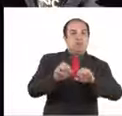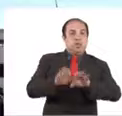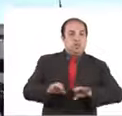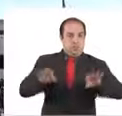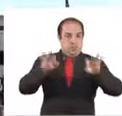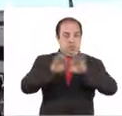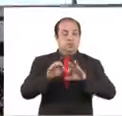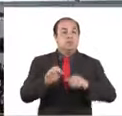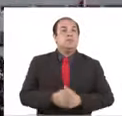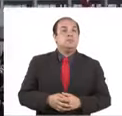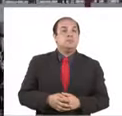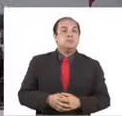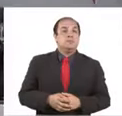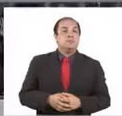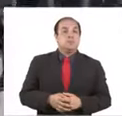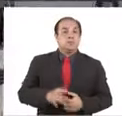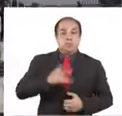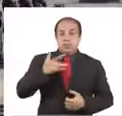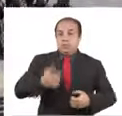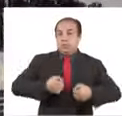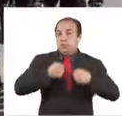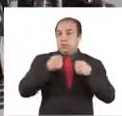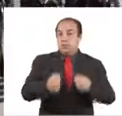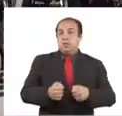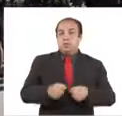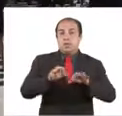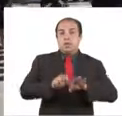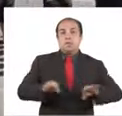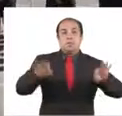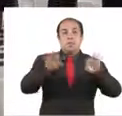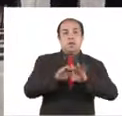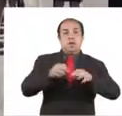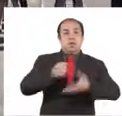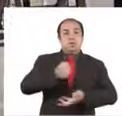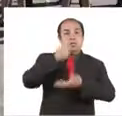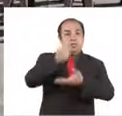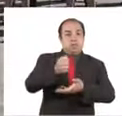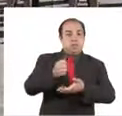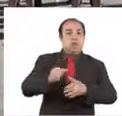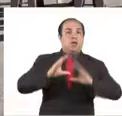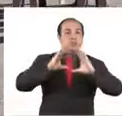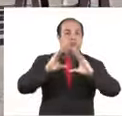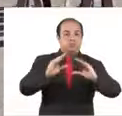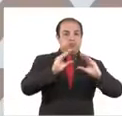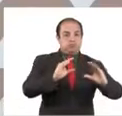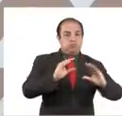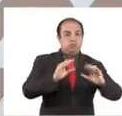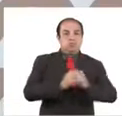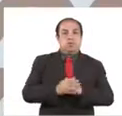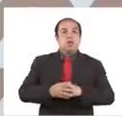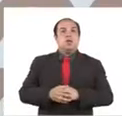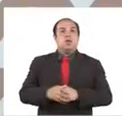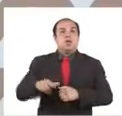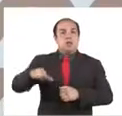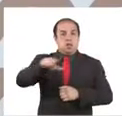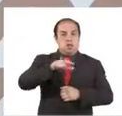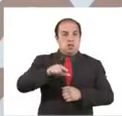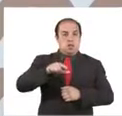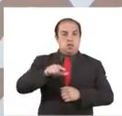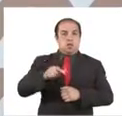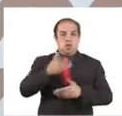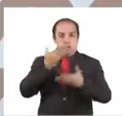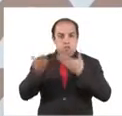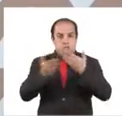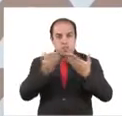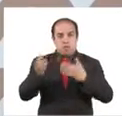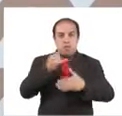ello, estamos convencidos que es indispensable invertir en educación, capacitación y especialización de quienes integran las policías, no